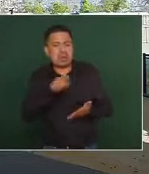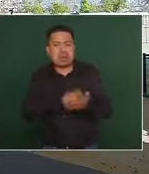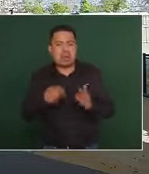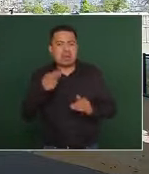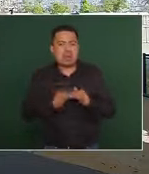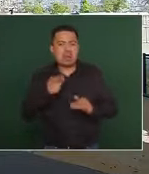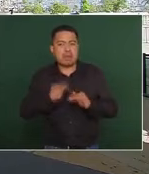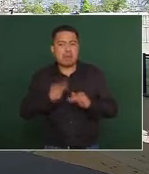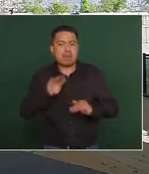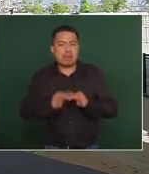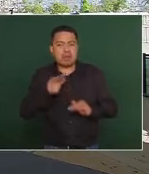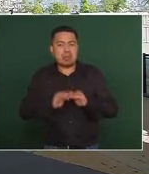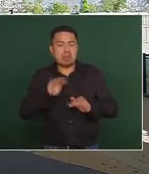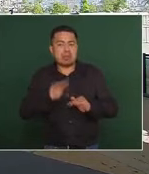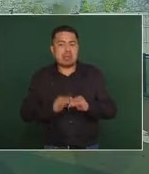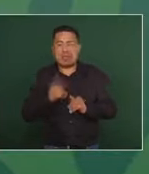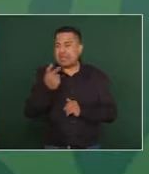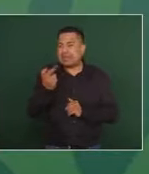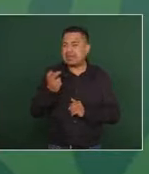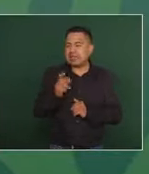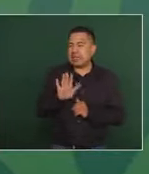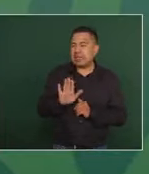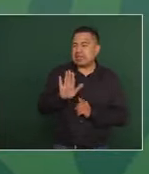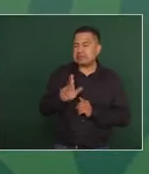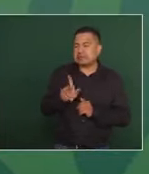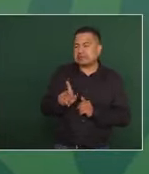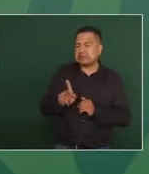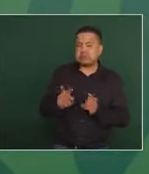¿no? Es algo parecido